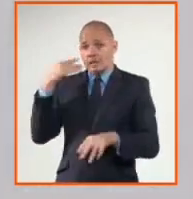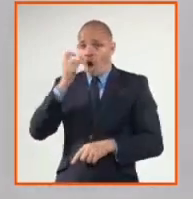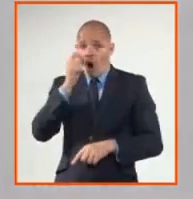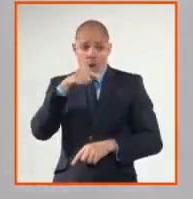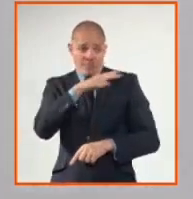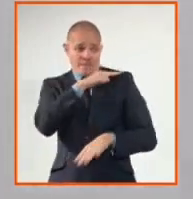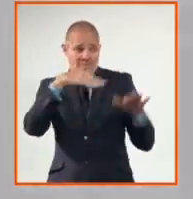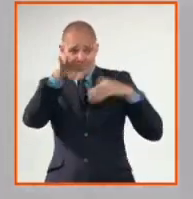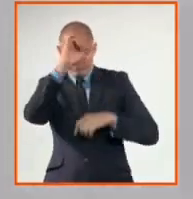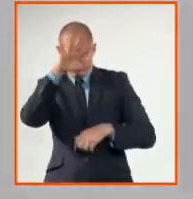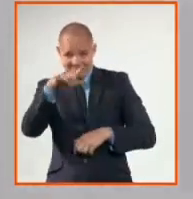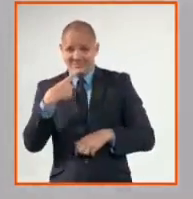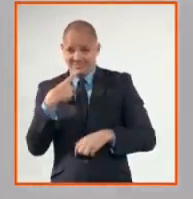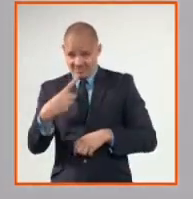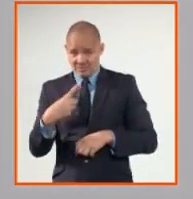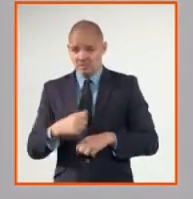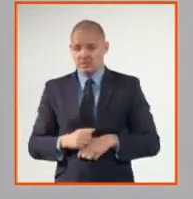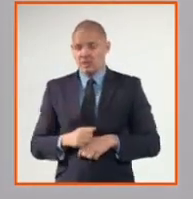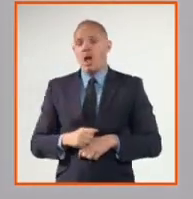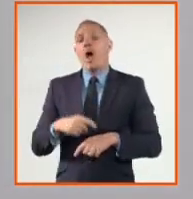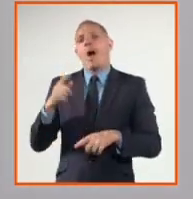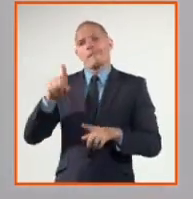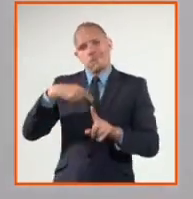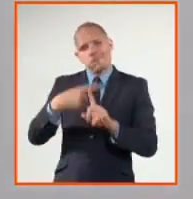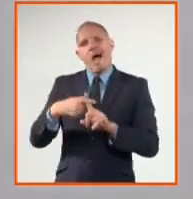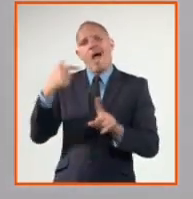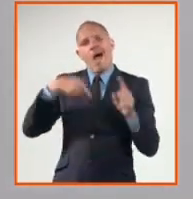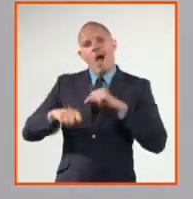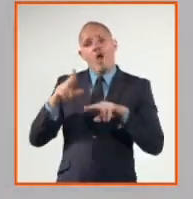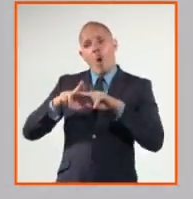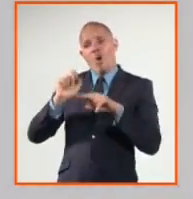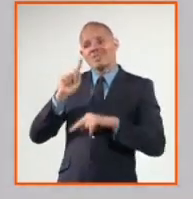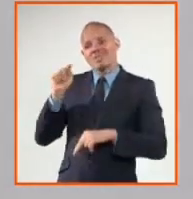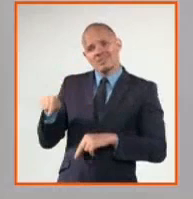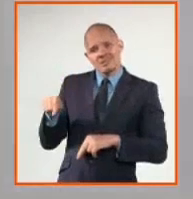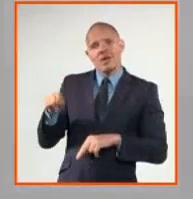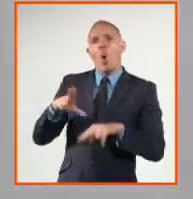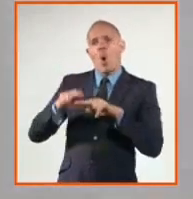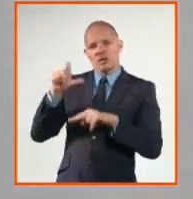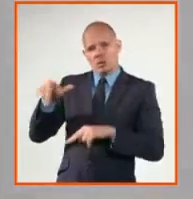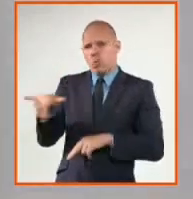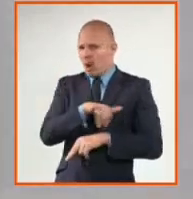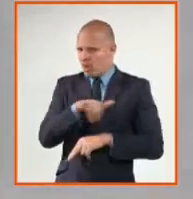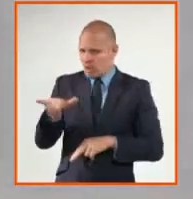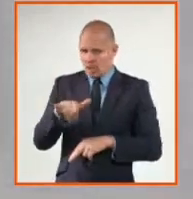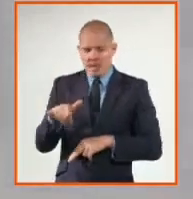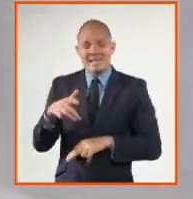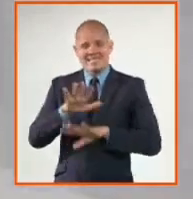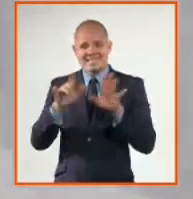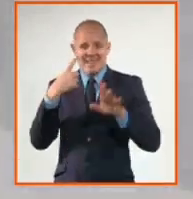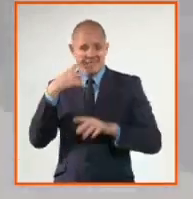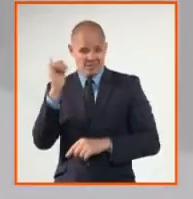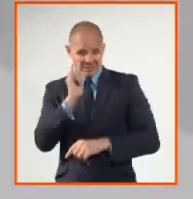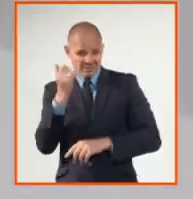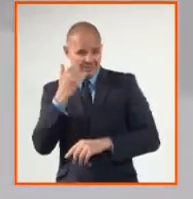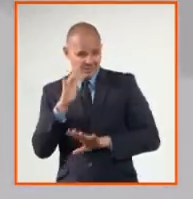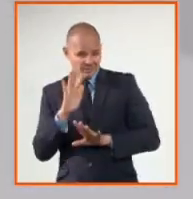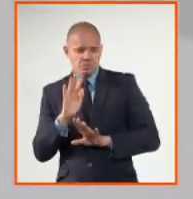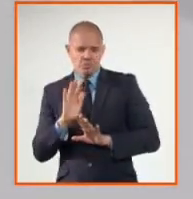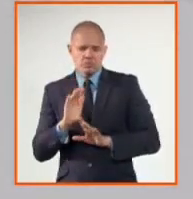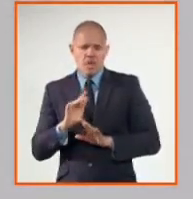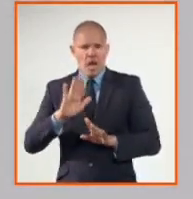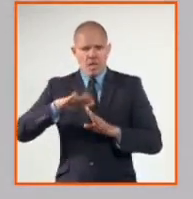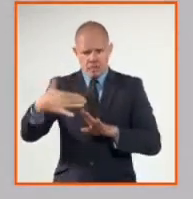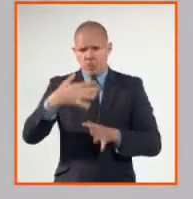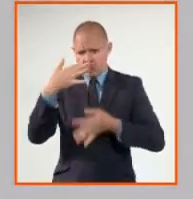amanecemos con el bloque número 1 de efectos que el reportaje bueno estaba explicando las acciones y voy a ahondar un poco más en profundidad